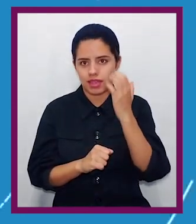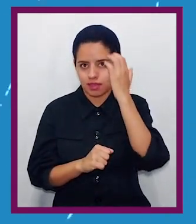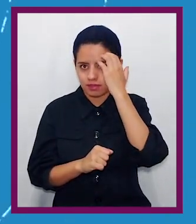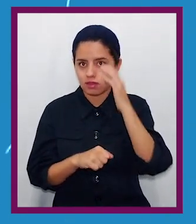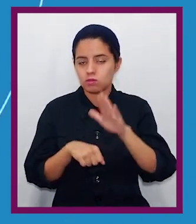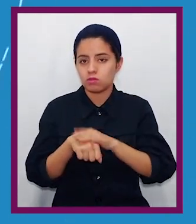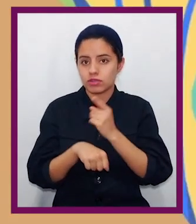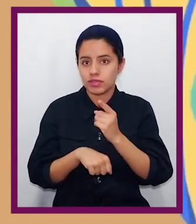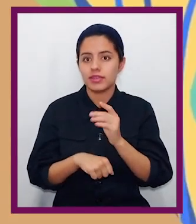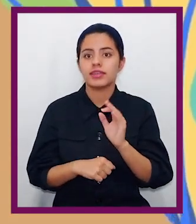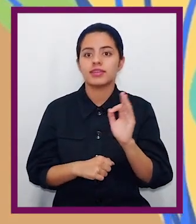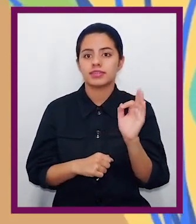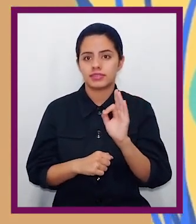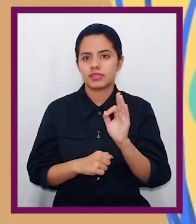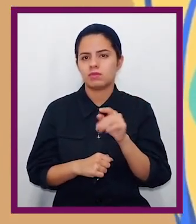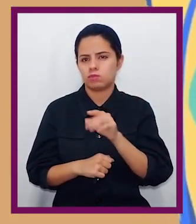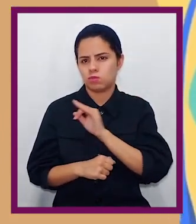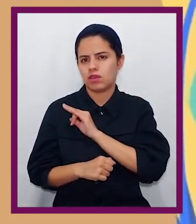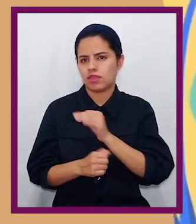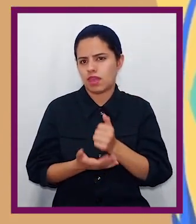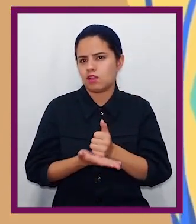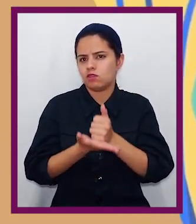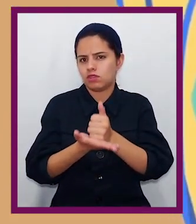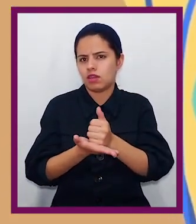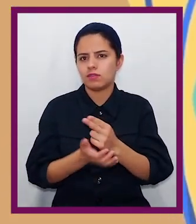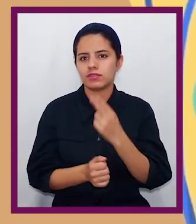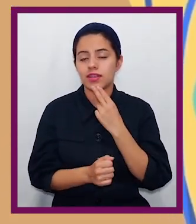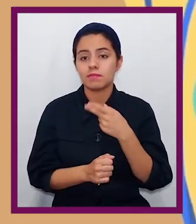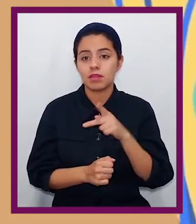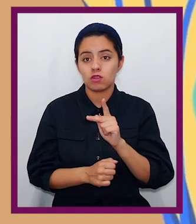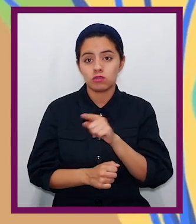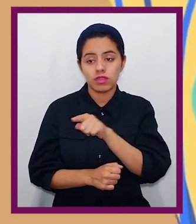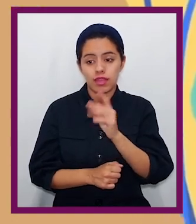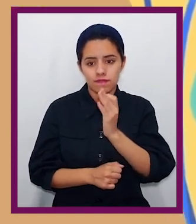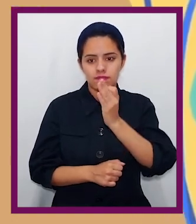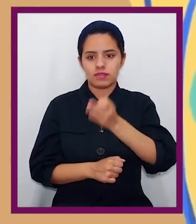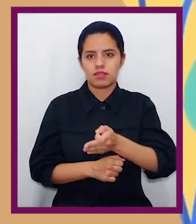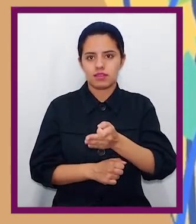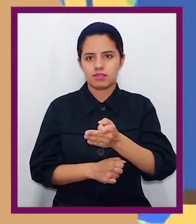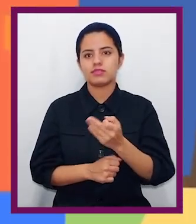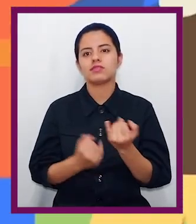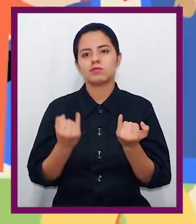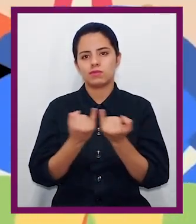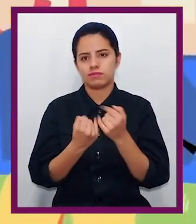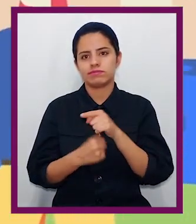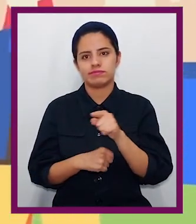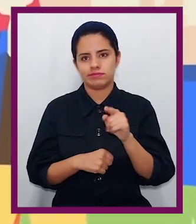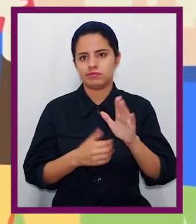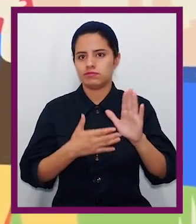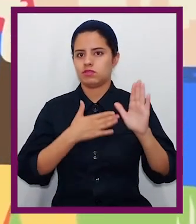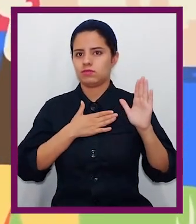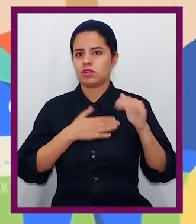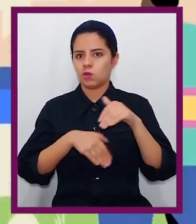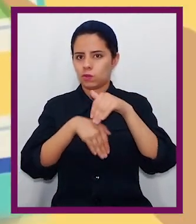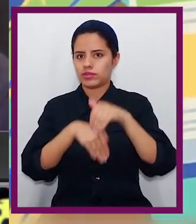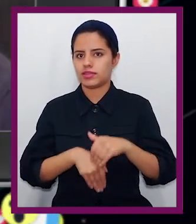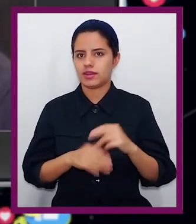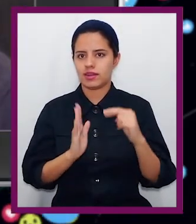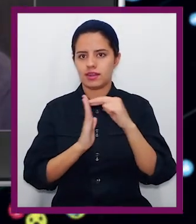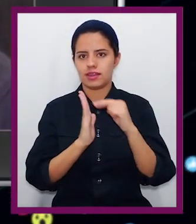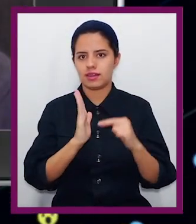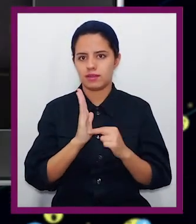estamos recibiendo un servicio que puede ser de utilidad, pero al aceptar estas condiciones nos estamos comprometiendo a acatar